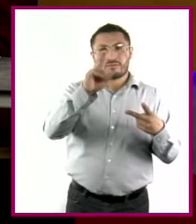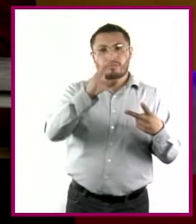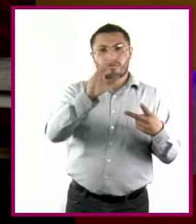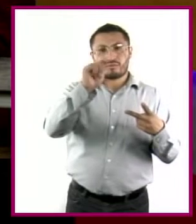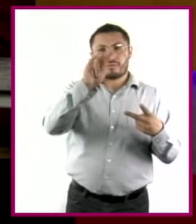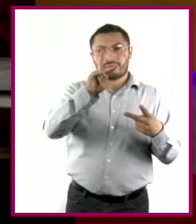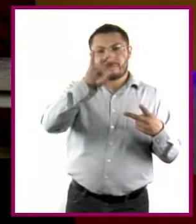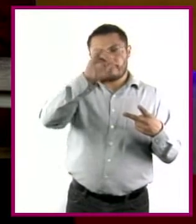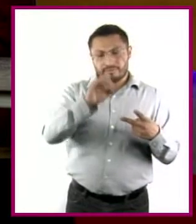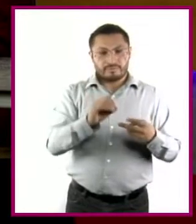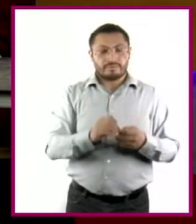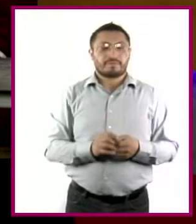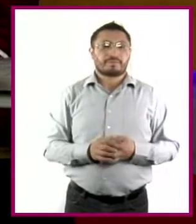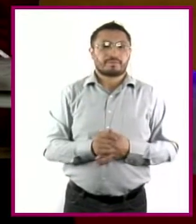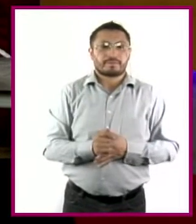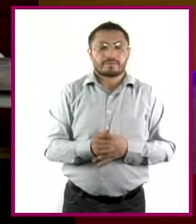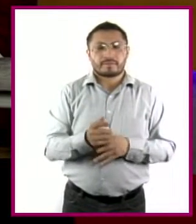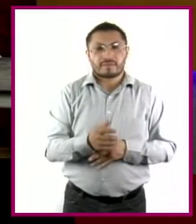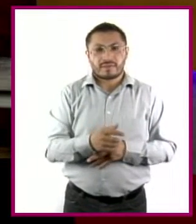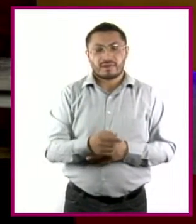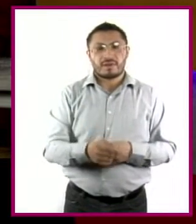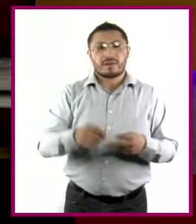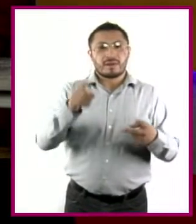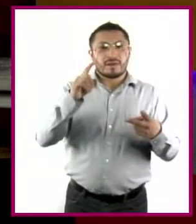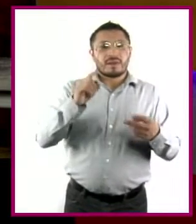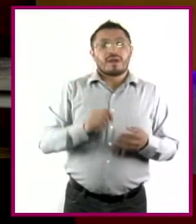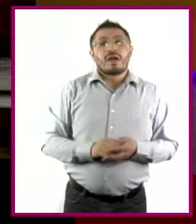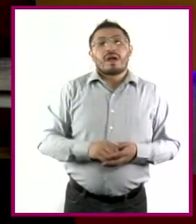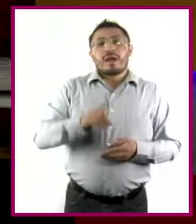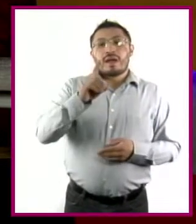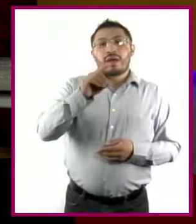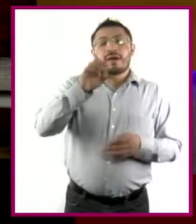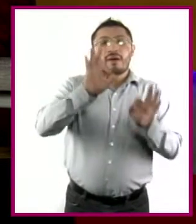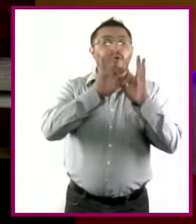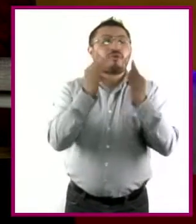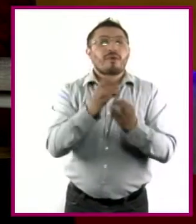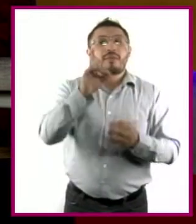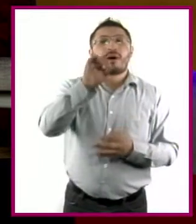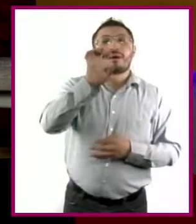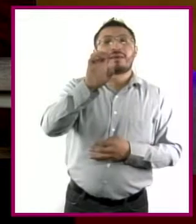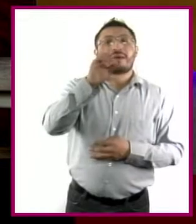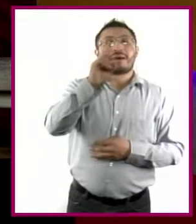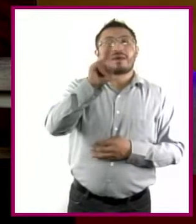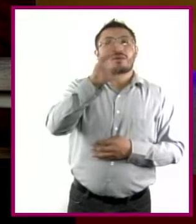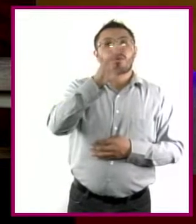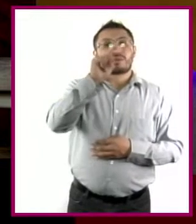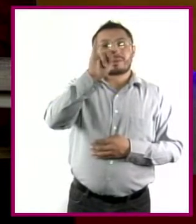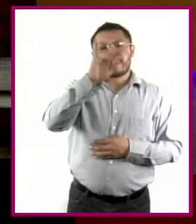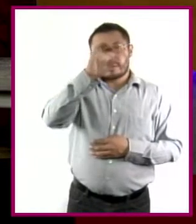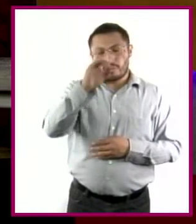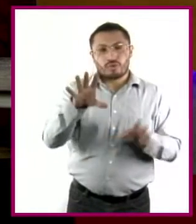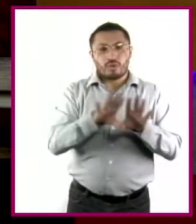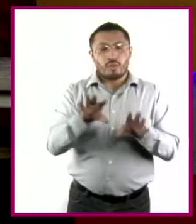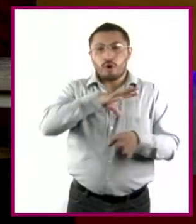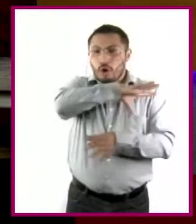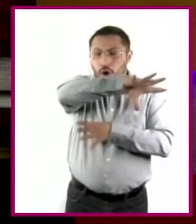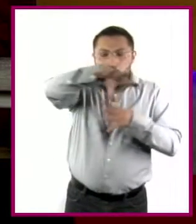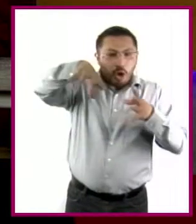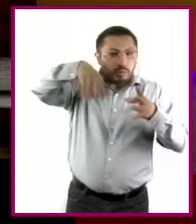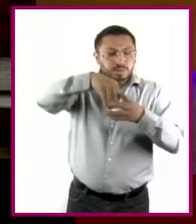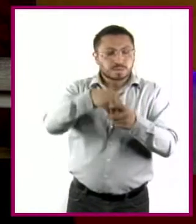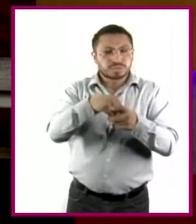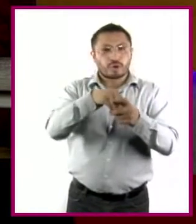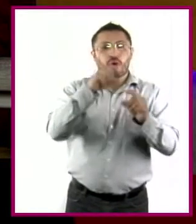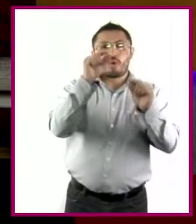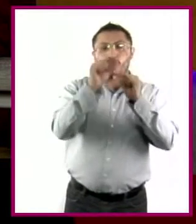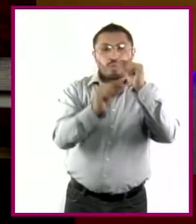deductivo y método inductivo. El método deductivo del conocimiento consiste en ir de lo general a lo particular. Esto es, si